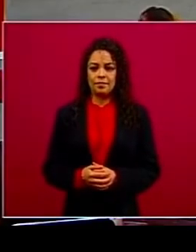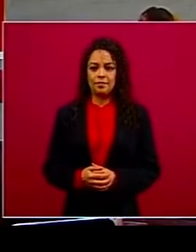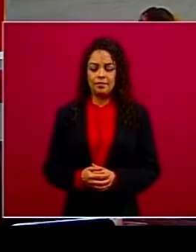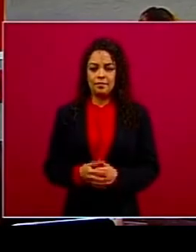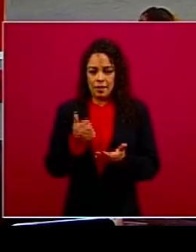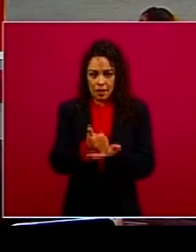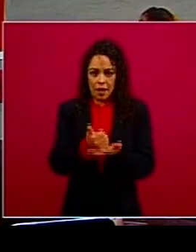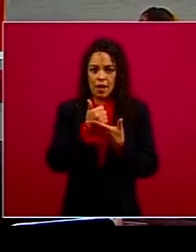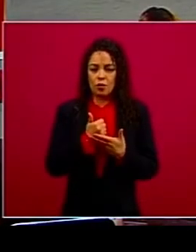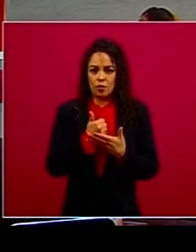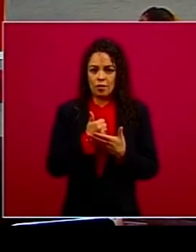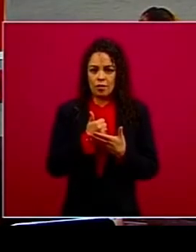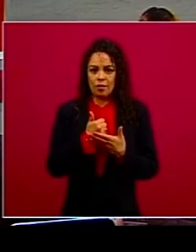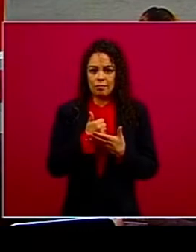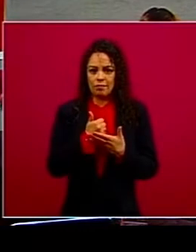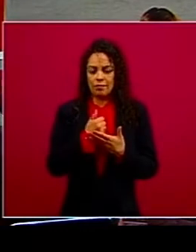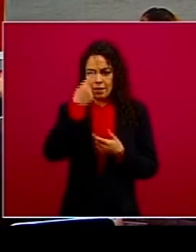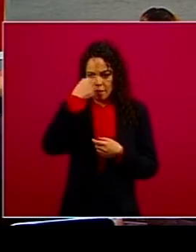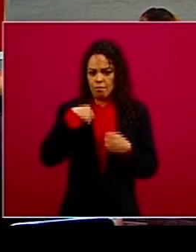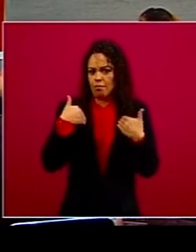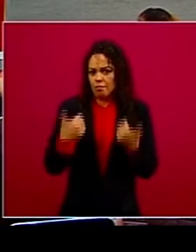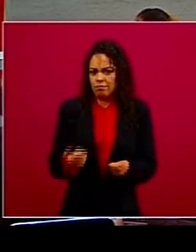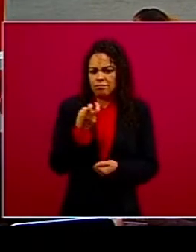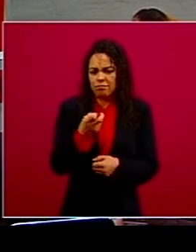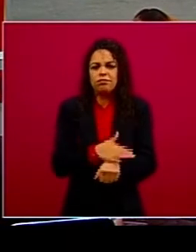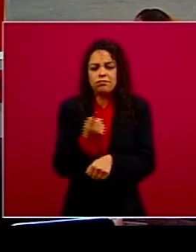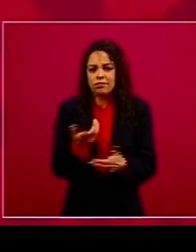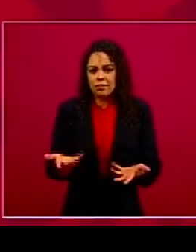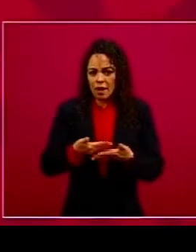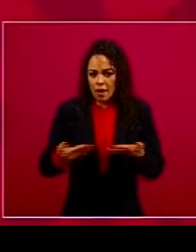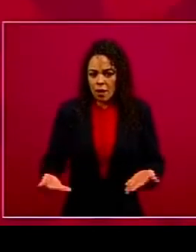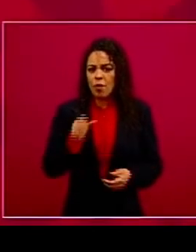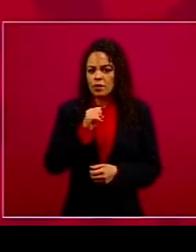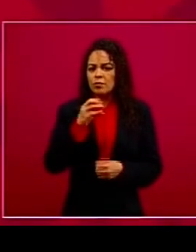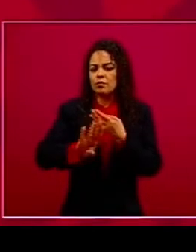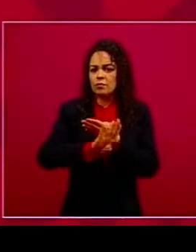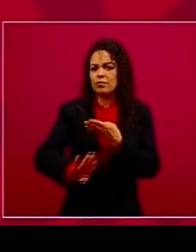con... Ayúdenme primero a desentrañar eso. ¿Sí?